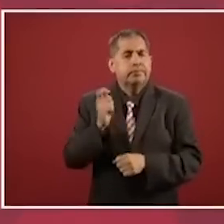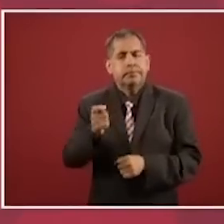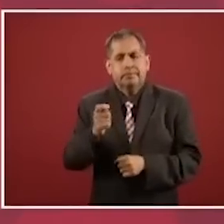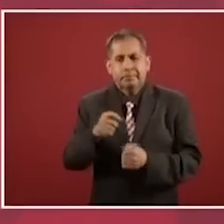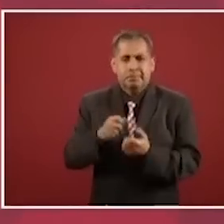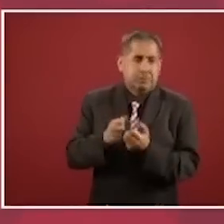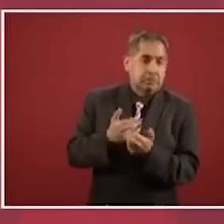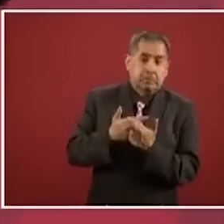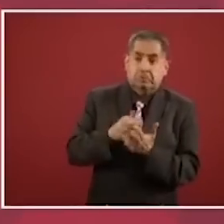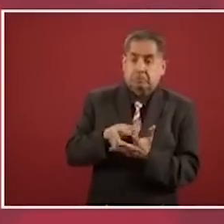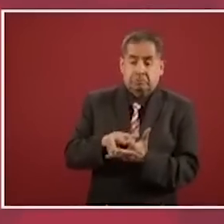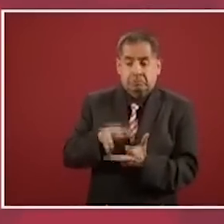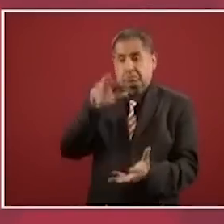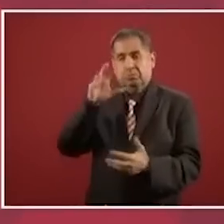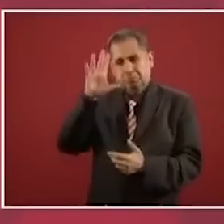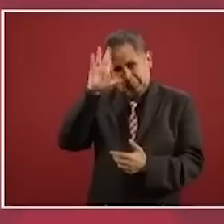monto